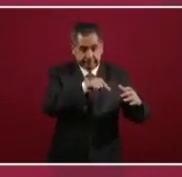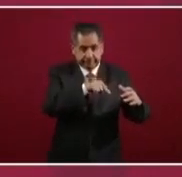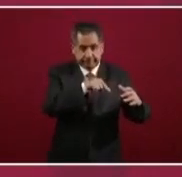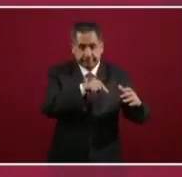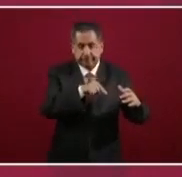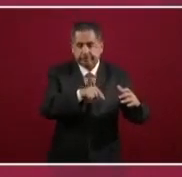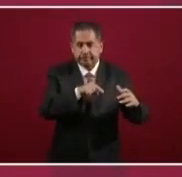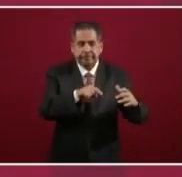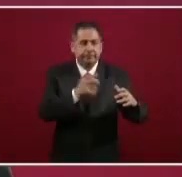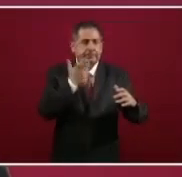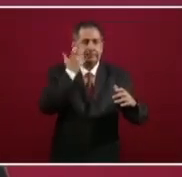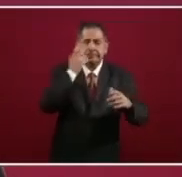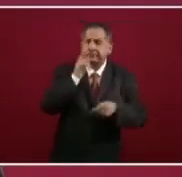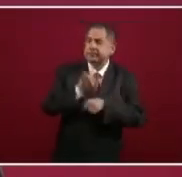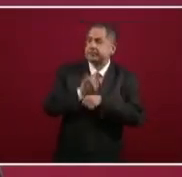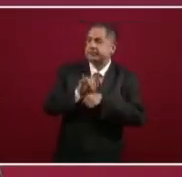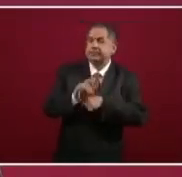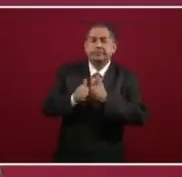y fachadas